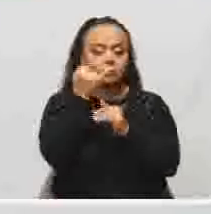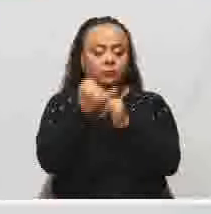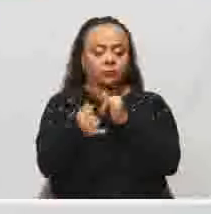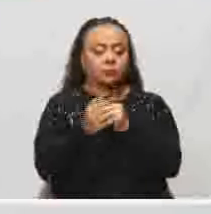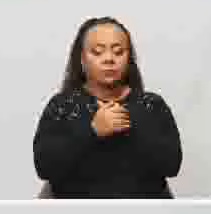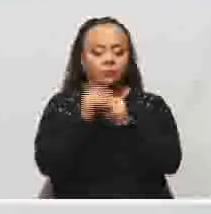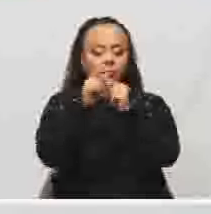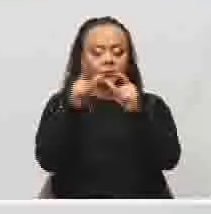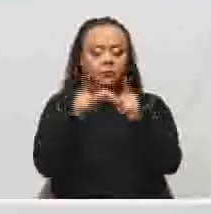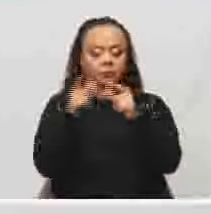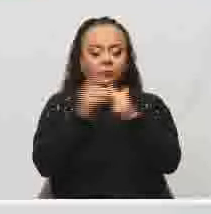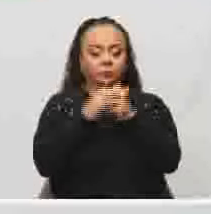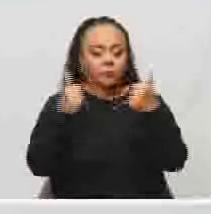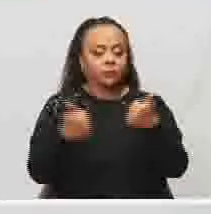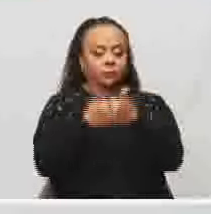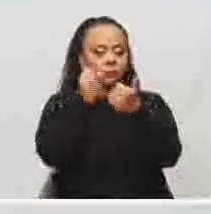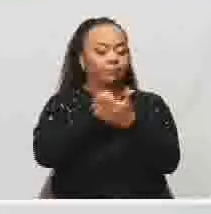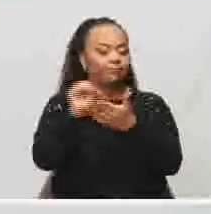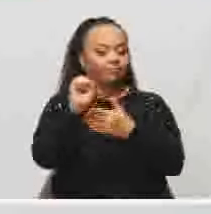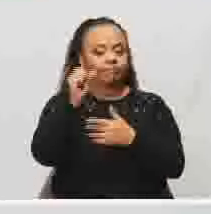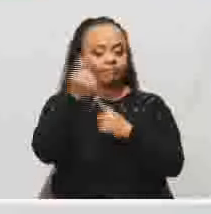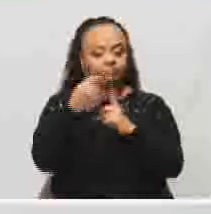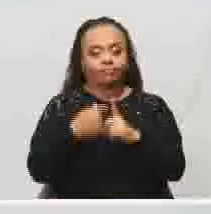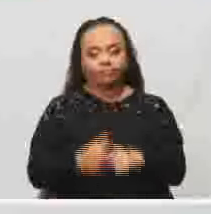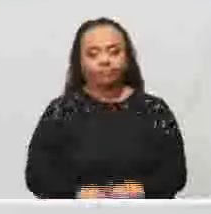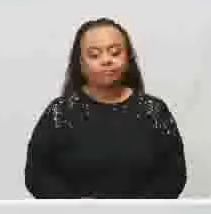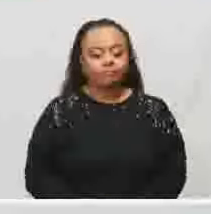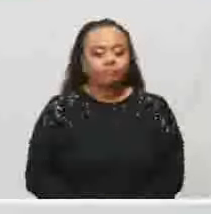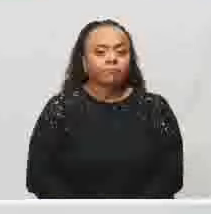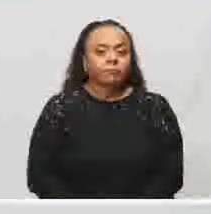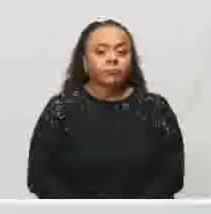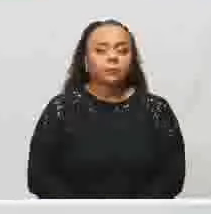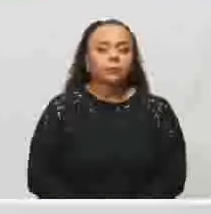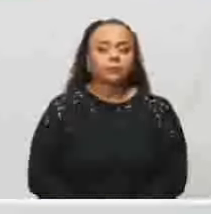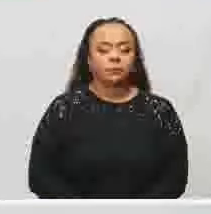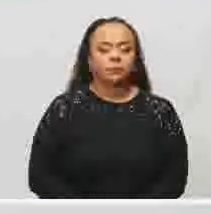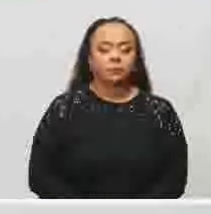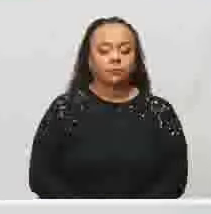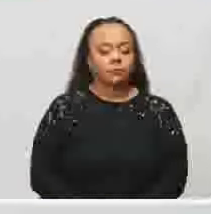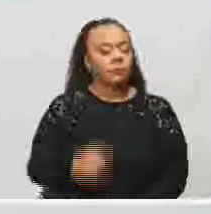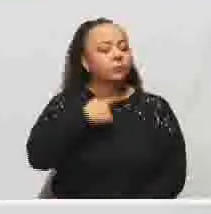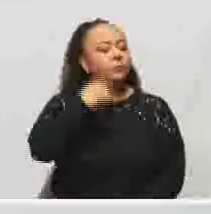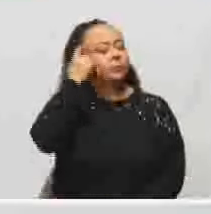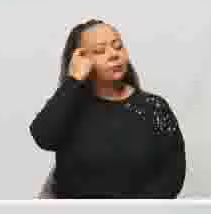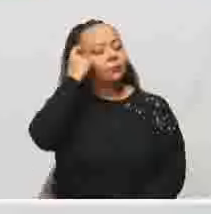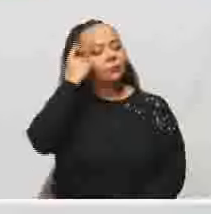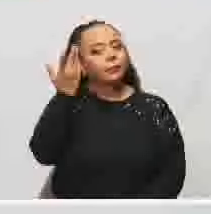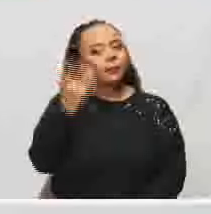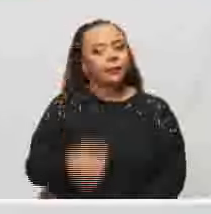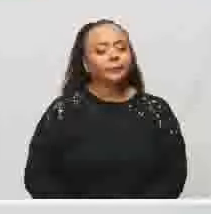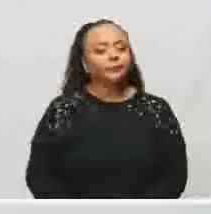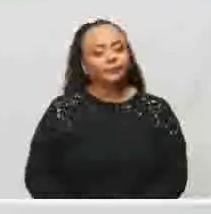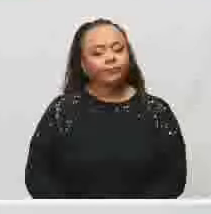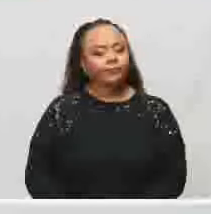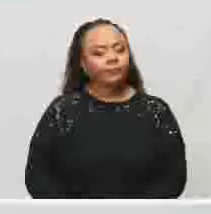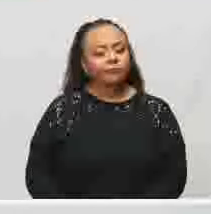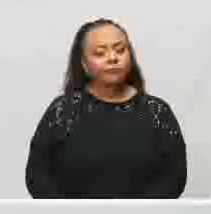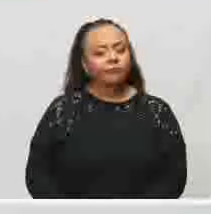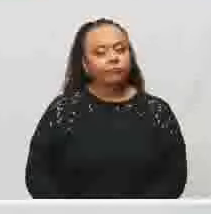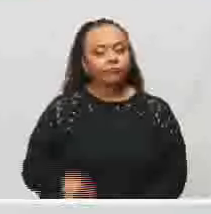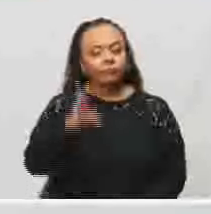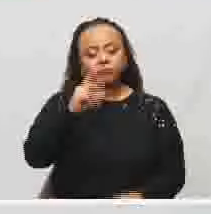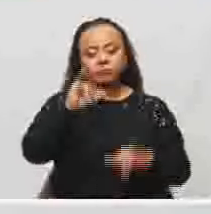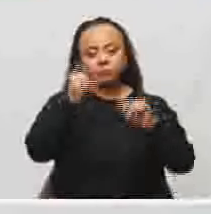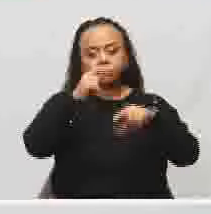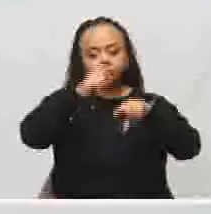de local ante el santo de guápiles sí estaba pensando qué equipo Cuántas bajas tendrá en la fecha